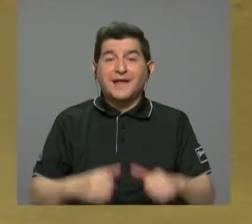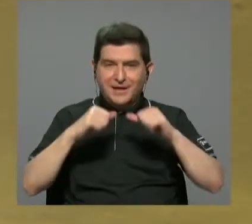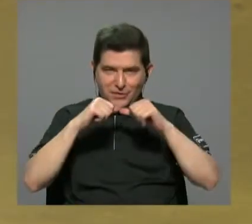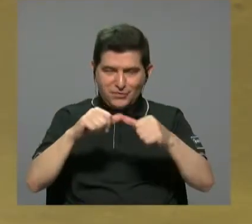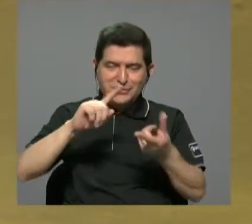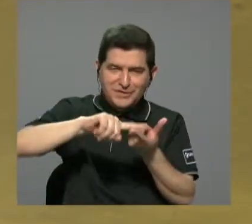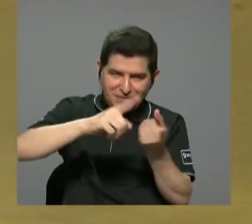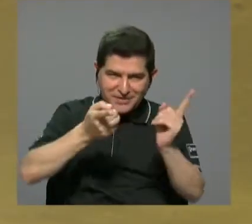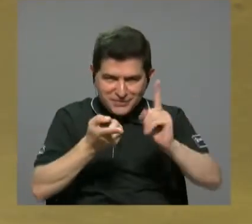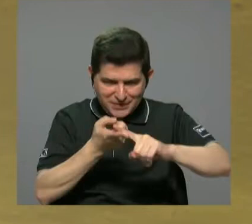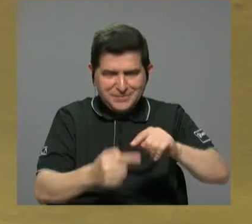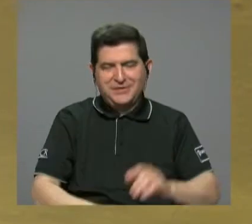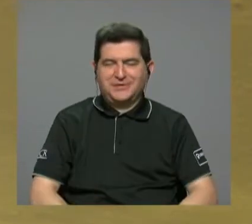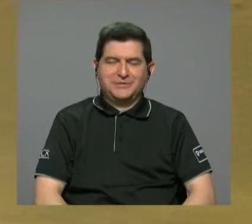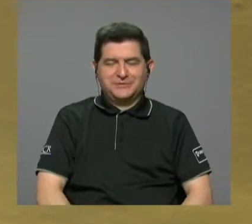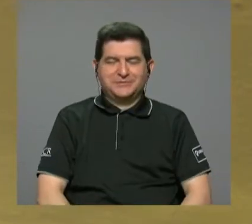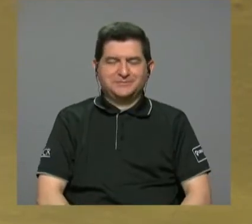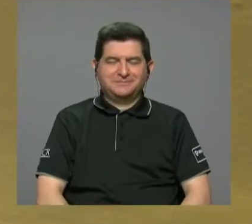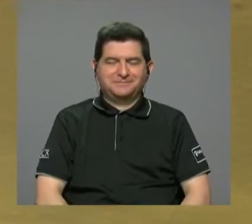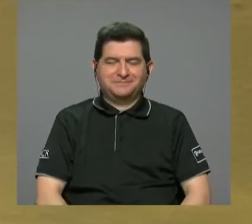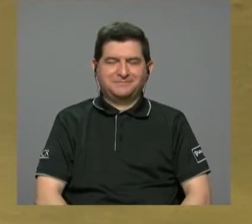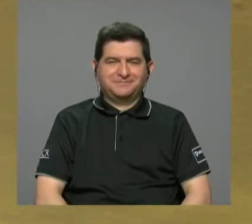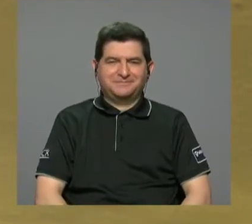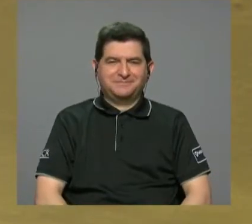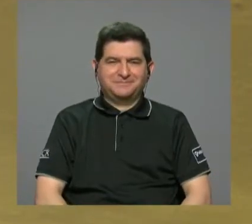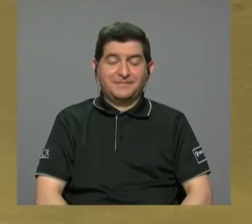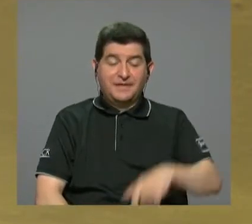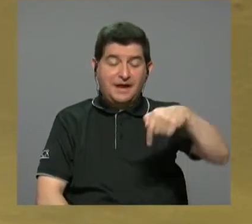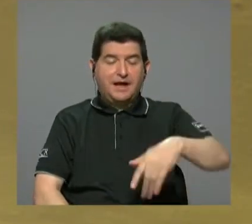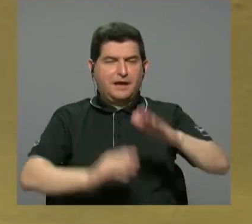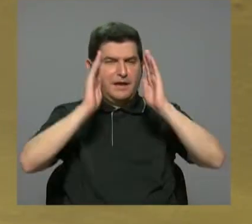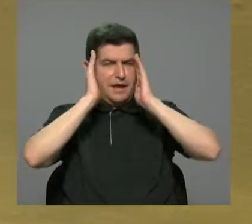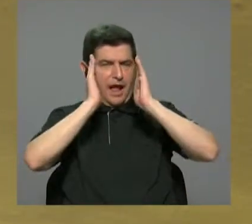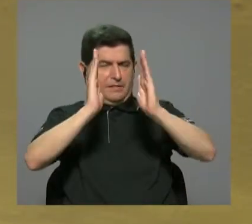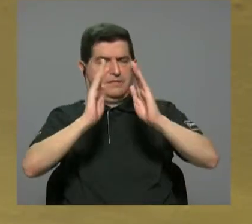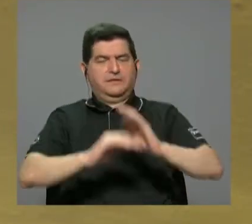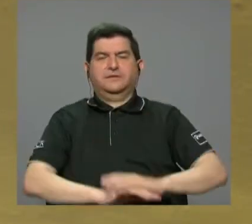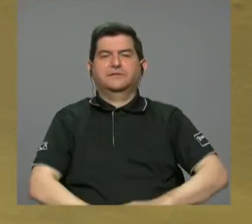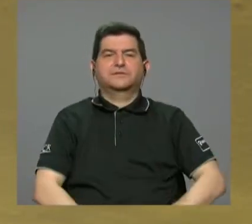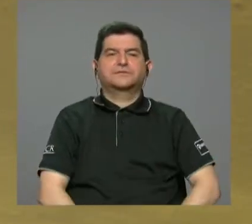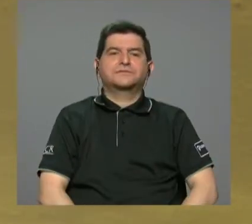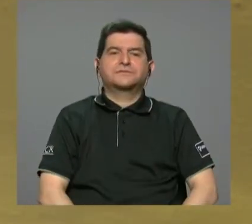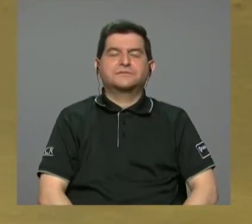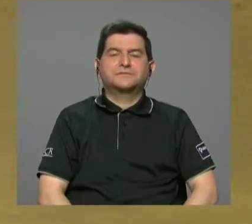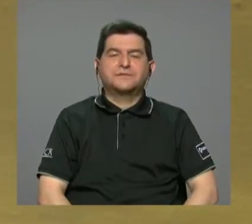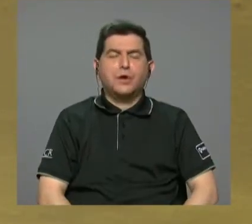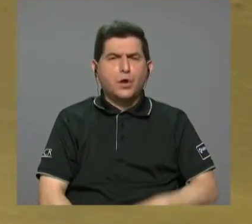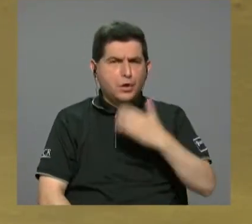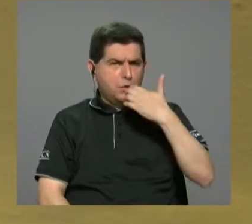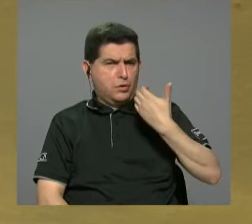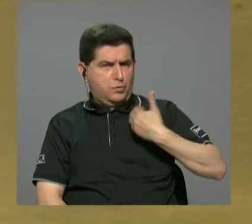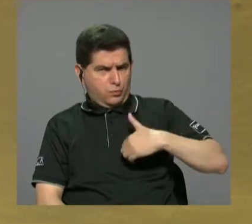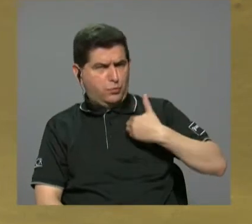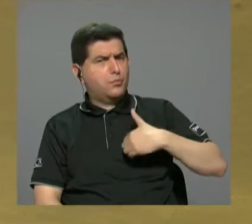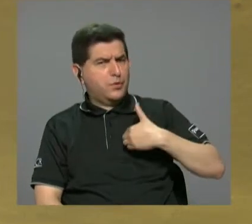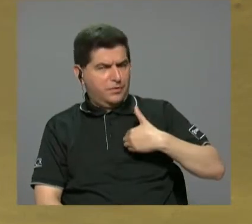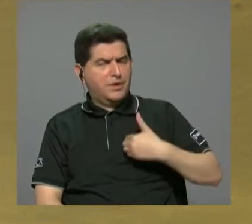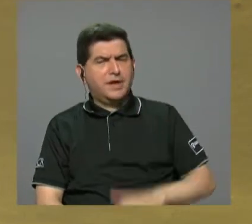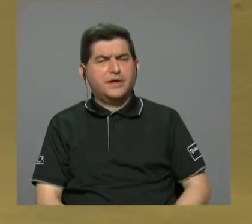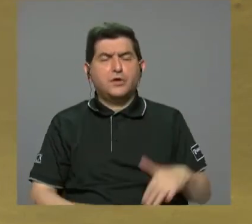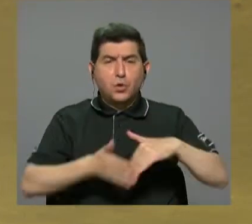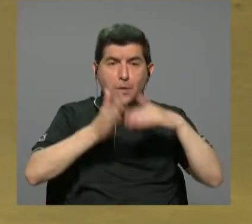Continuamos, amigas y amigos, escuchando y vean qué privilegio era para